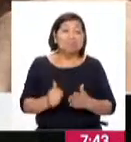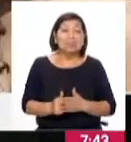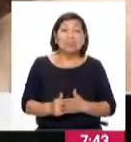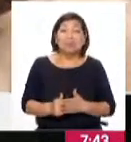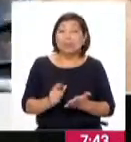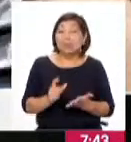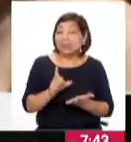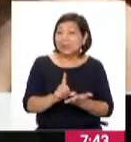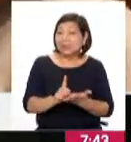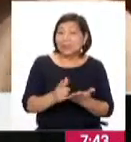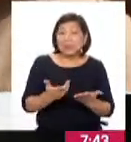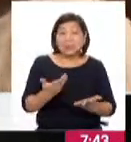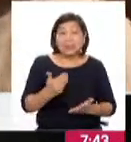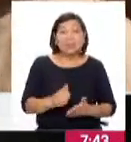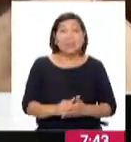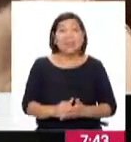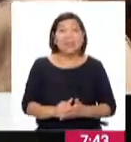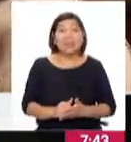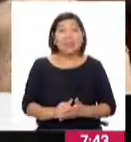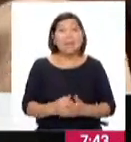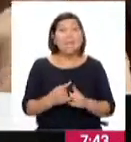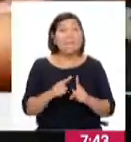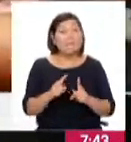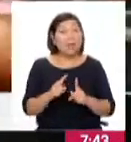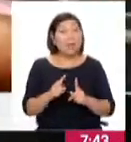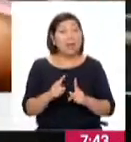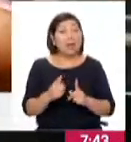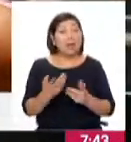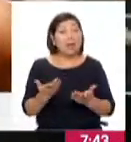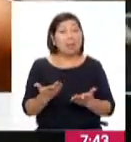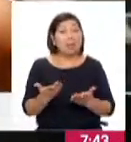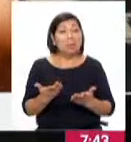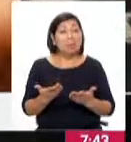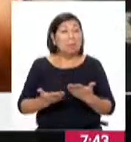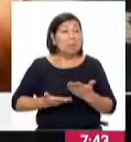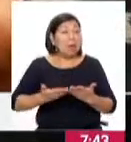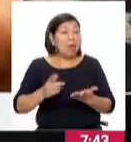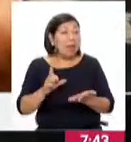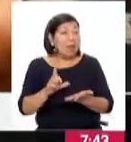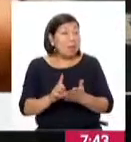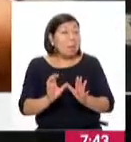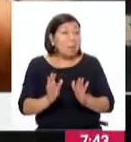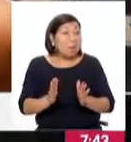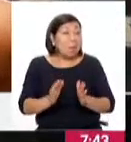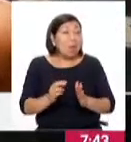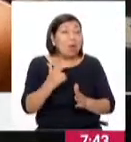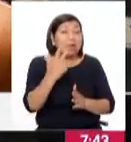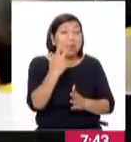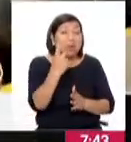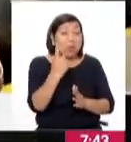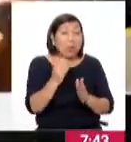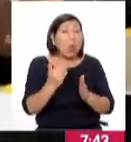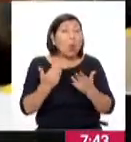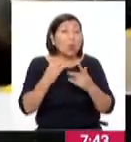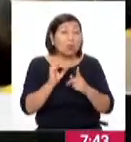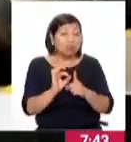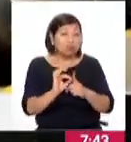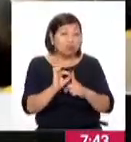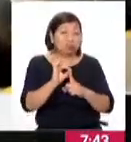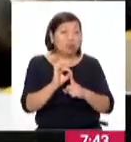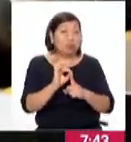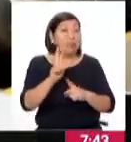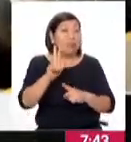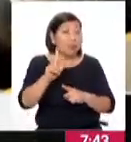en Lima de hecho ya lo habíamos mencionado en la nota de prensa para el verano fácilmente en Lima este podríamos llegar a 31 grados 30 grados